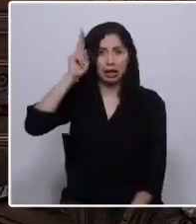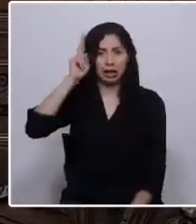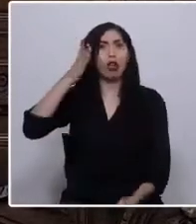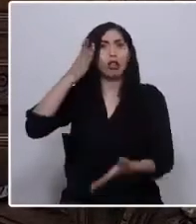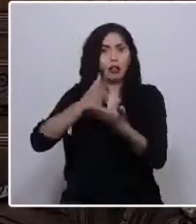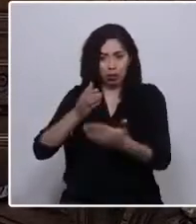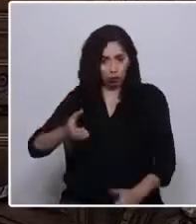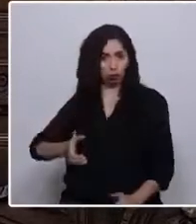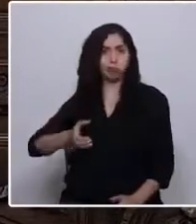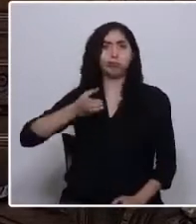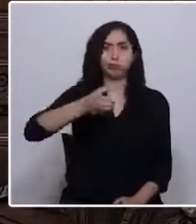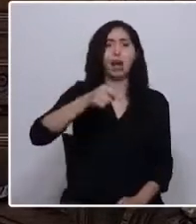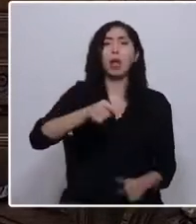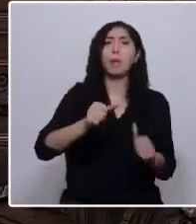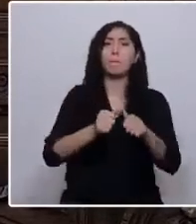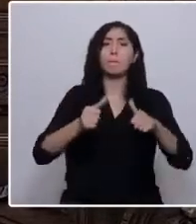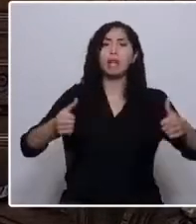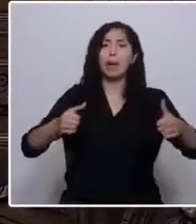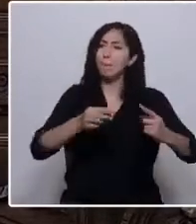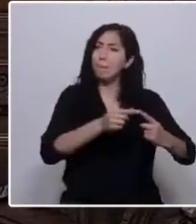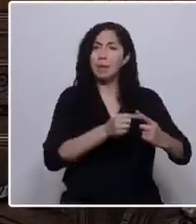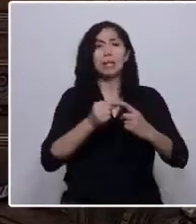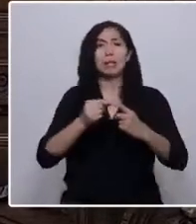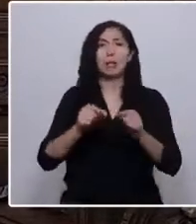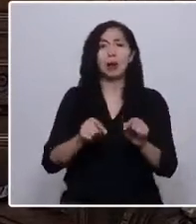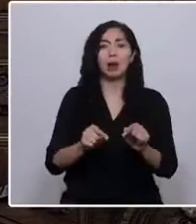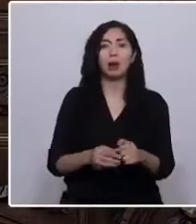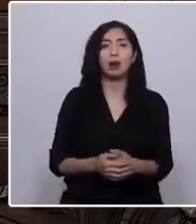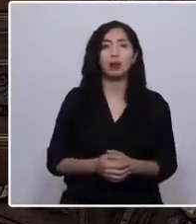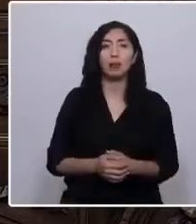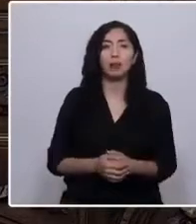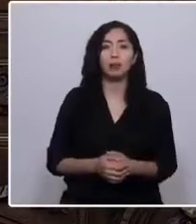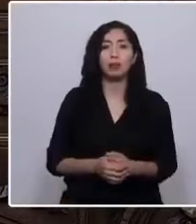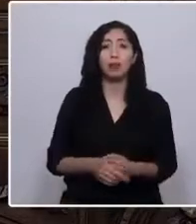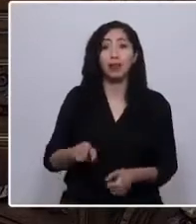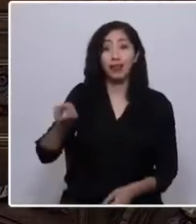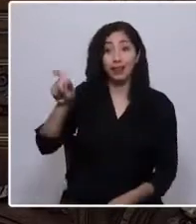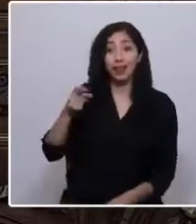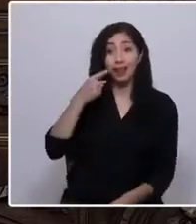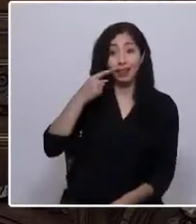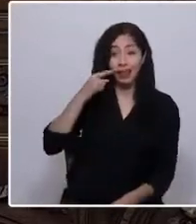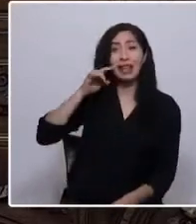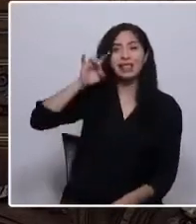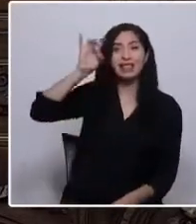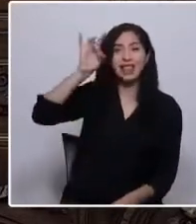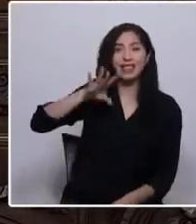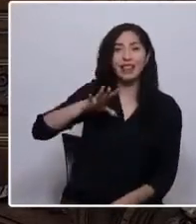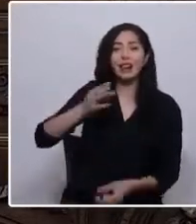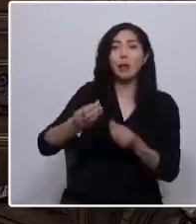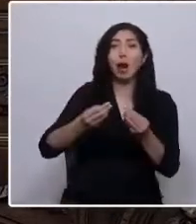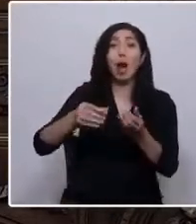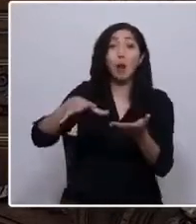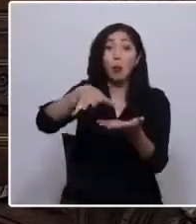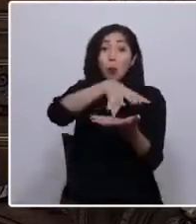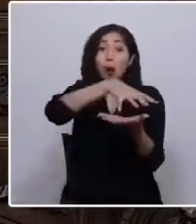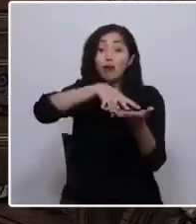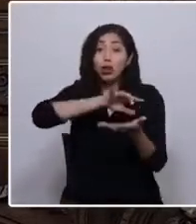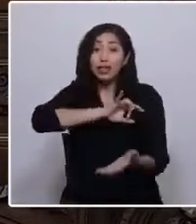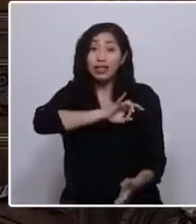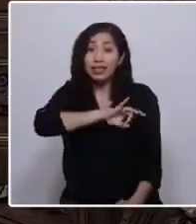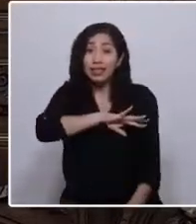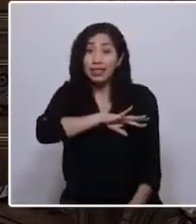en la mesa principal. Él sabía que aquello que ocurría al pueblo de Chile no